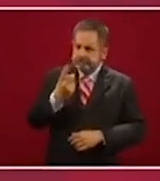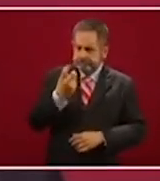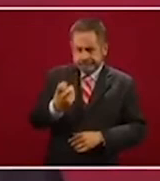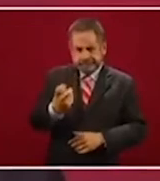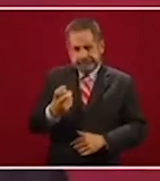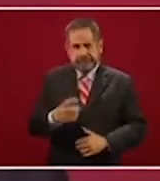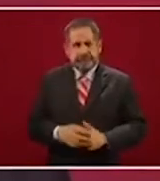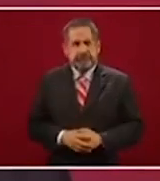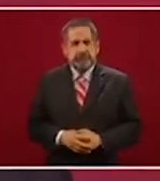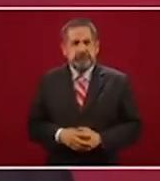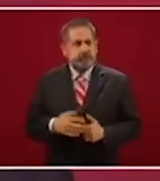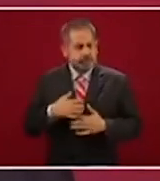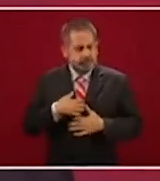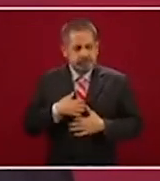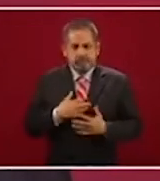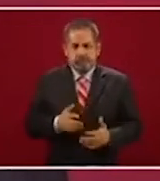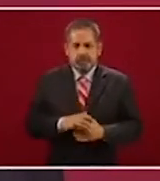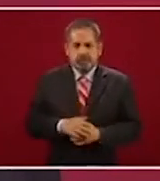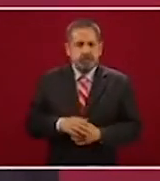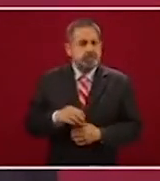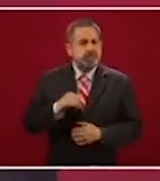Y yo nunca